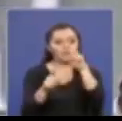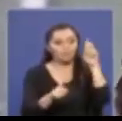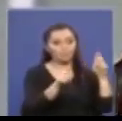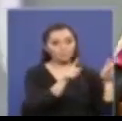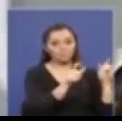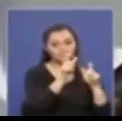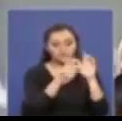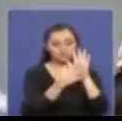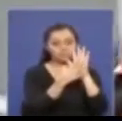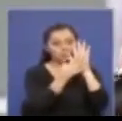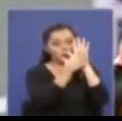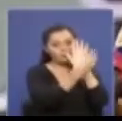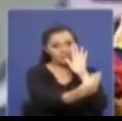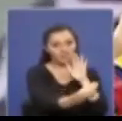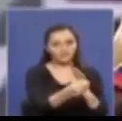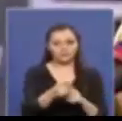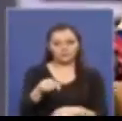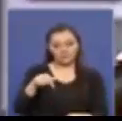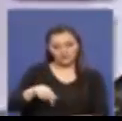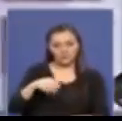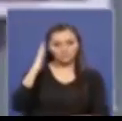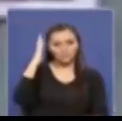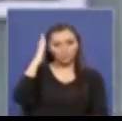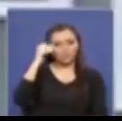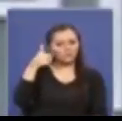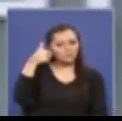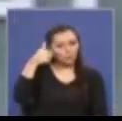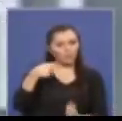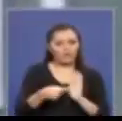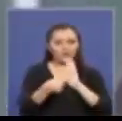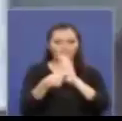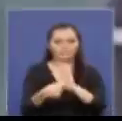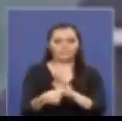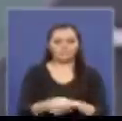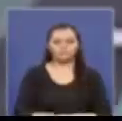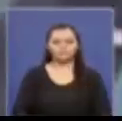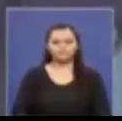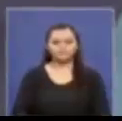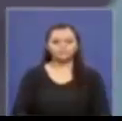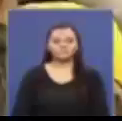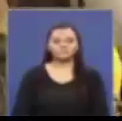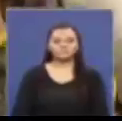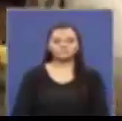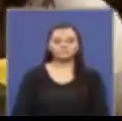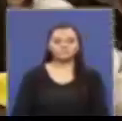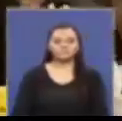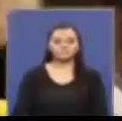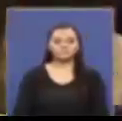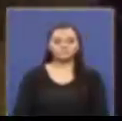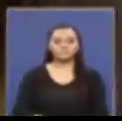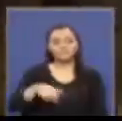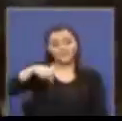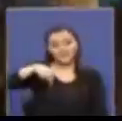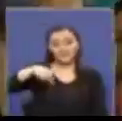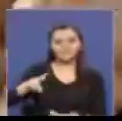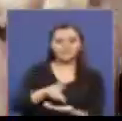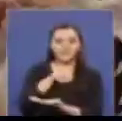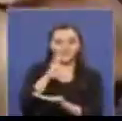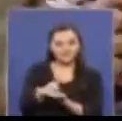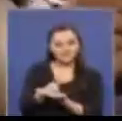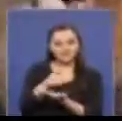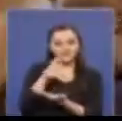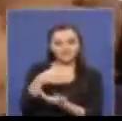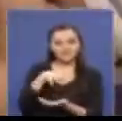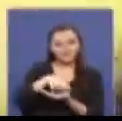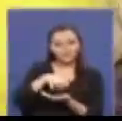sufridores y algunos de luto aprendan de la gente de Tulcán y del Carchi, compañeros. Y de aquí, del Carchi, esta